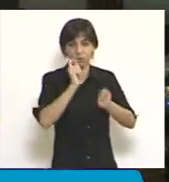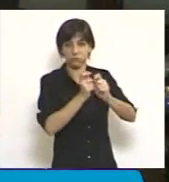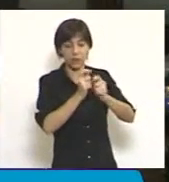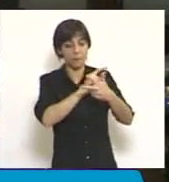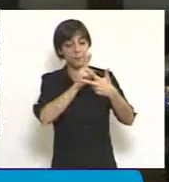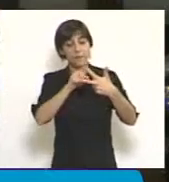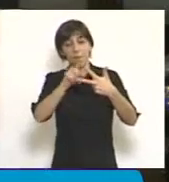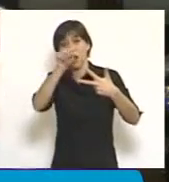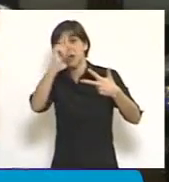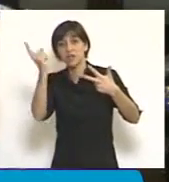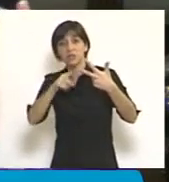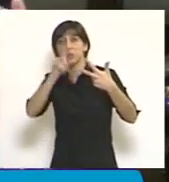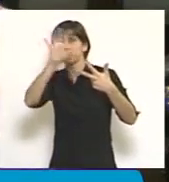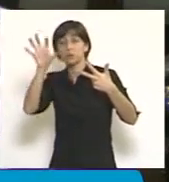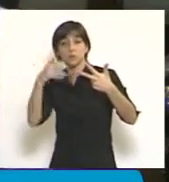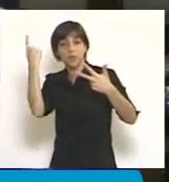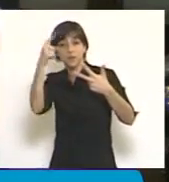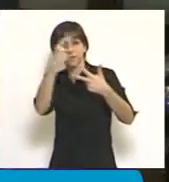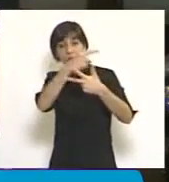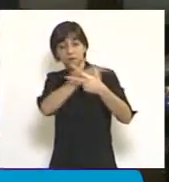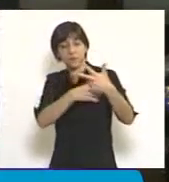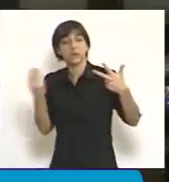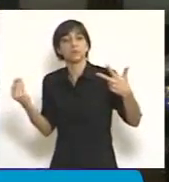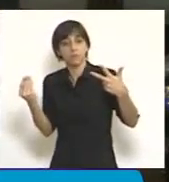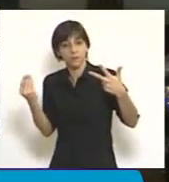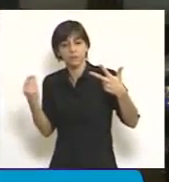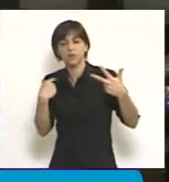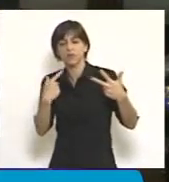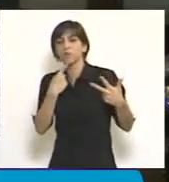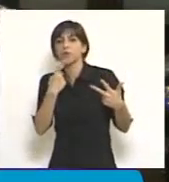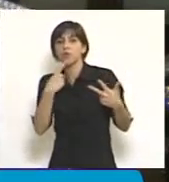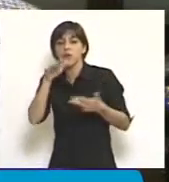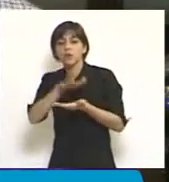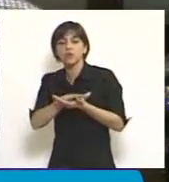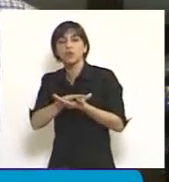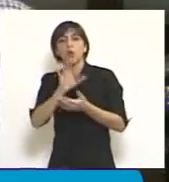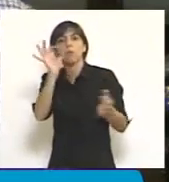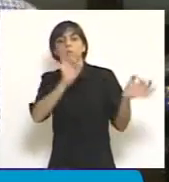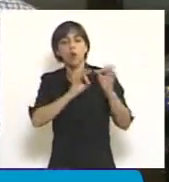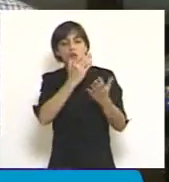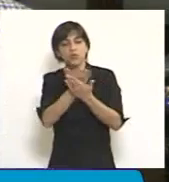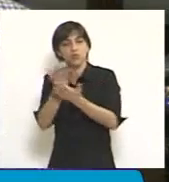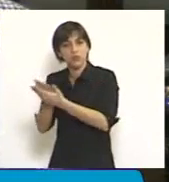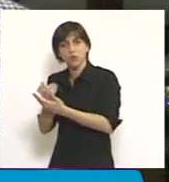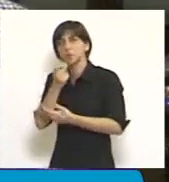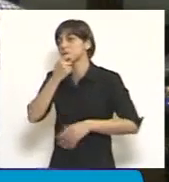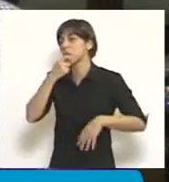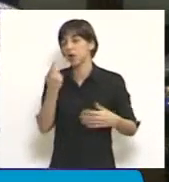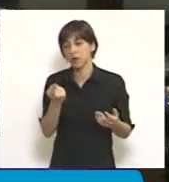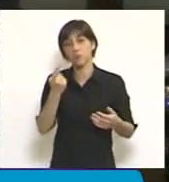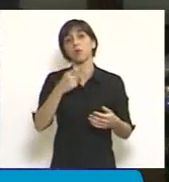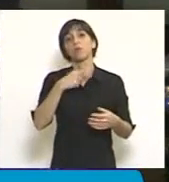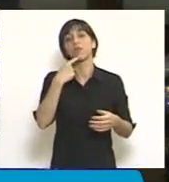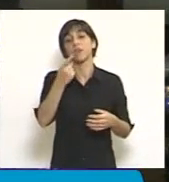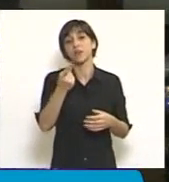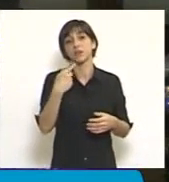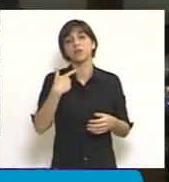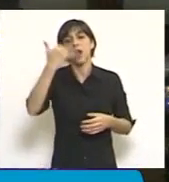moderno, actualizado y que ha establecido antes que la Nación la vigencia del sistema acusatorio.